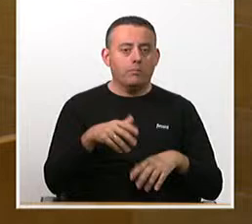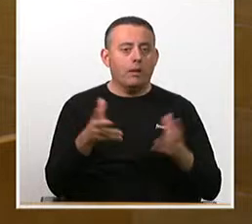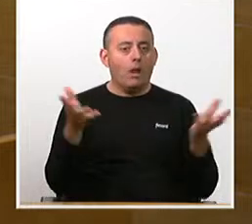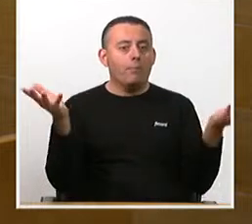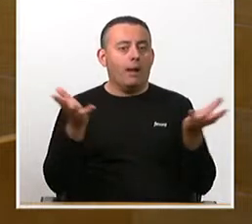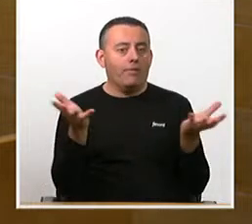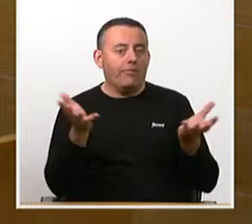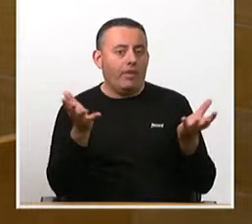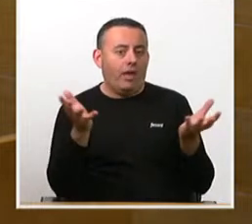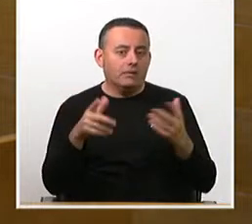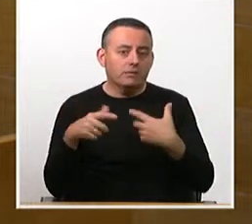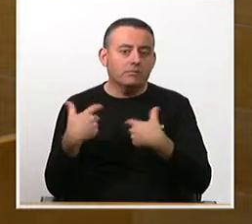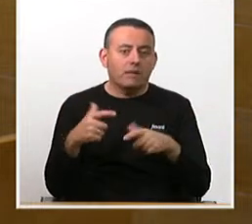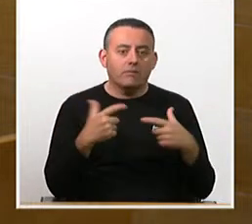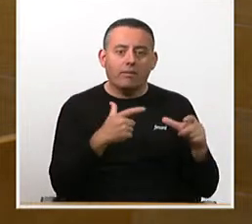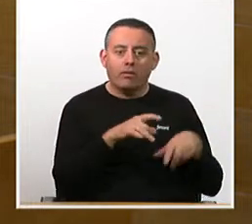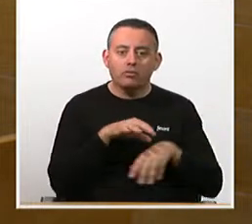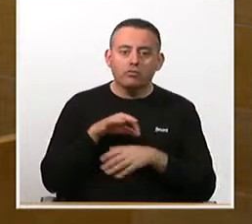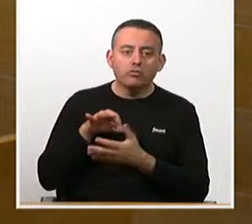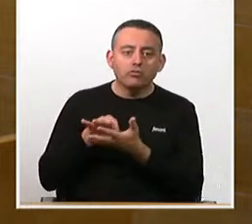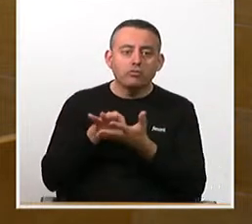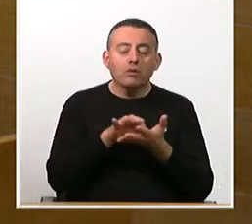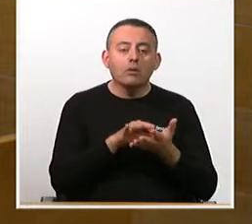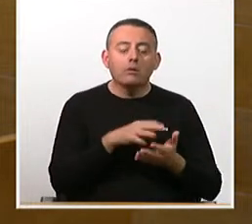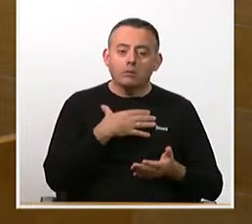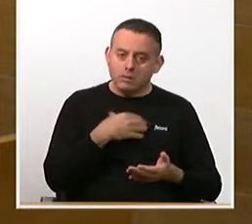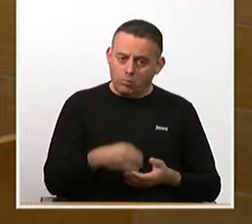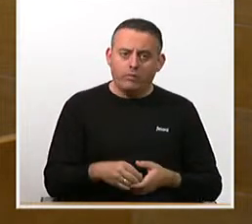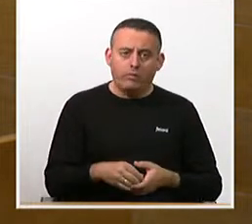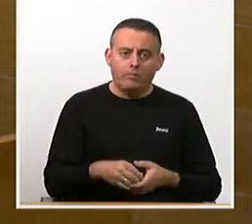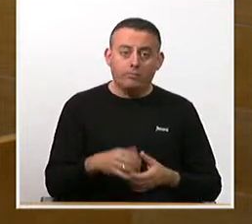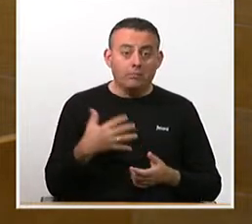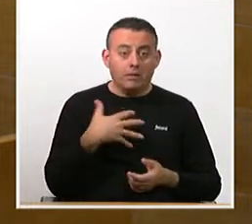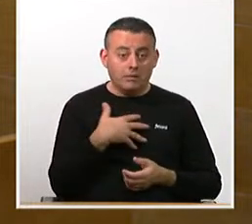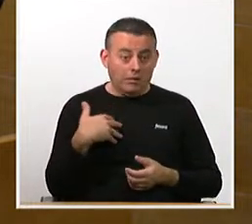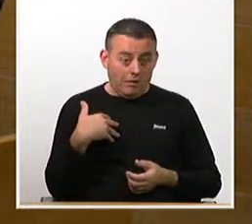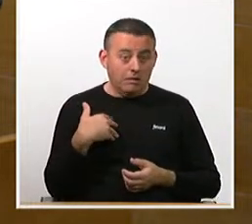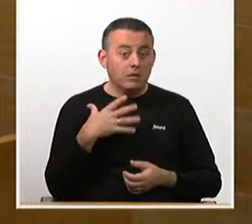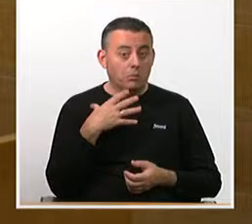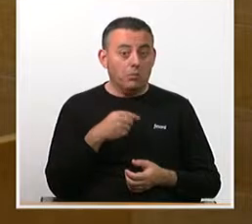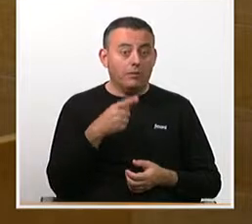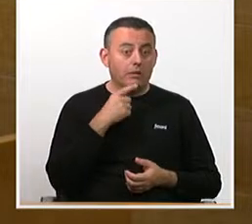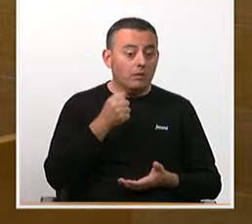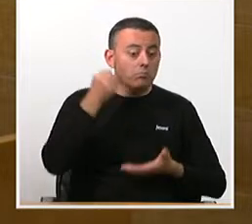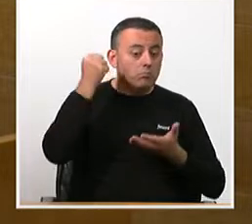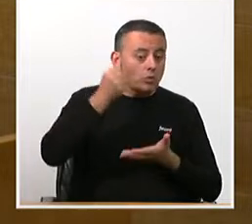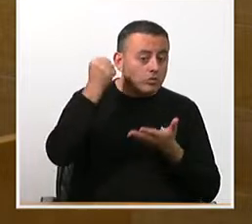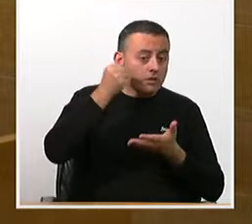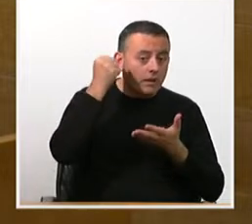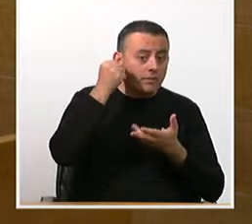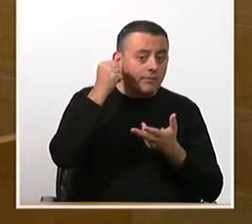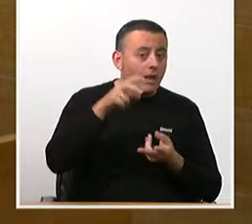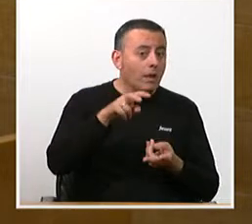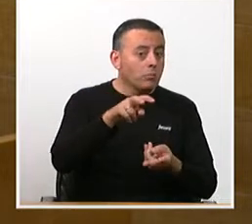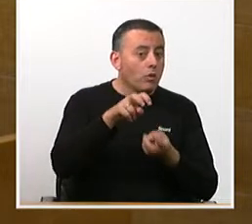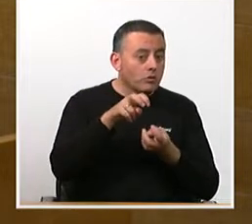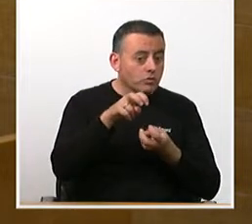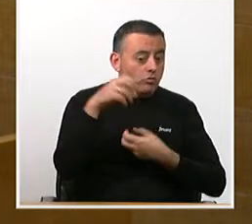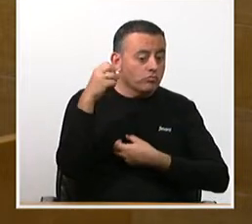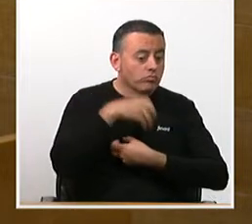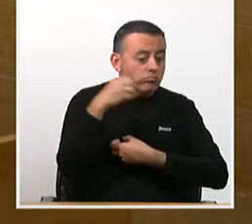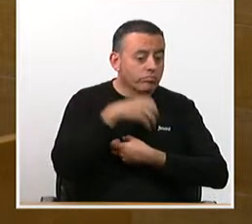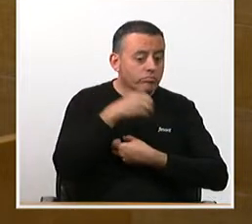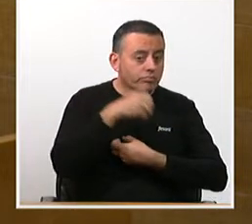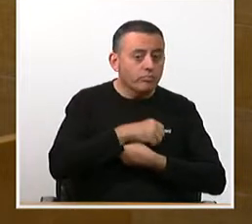podemos discutir otro día sobre cuál es la mejor manera de llenar y no de vaciar ese saco de